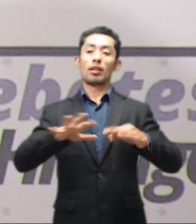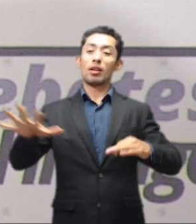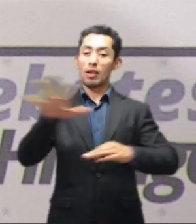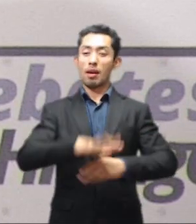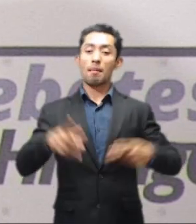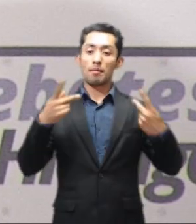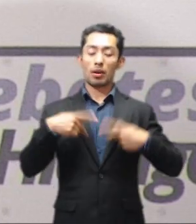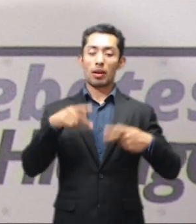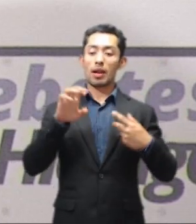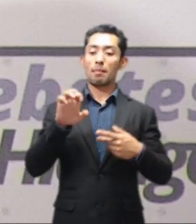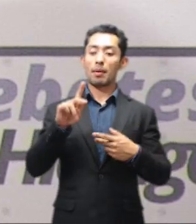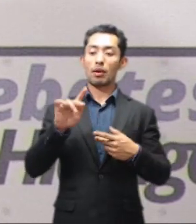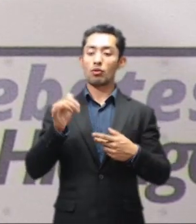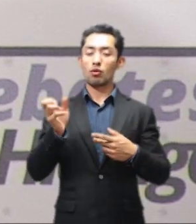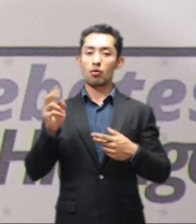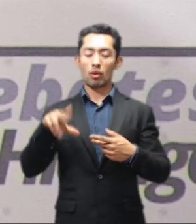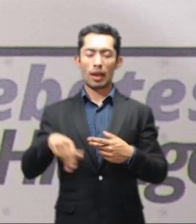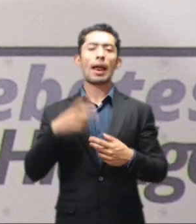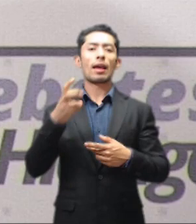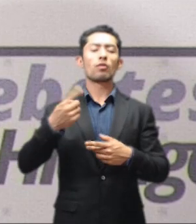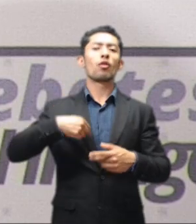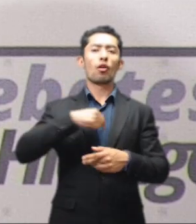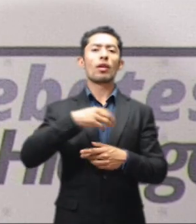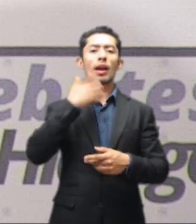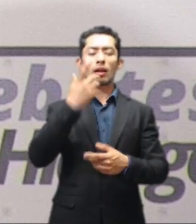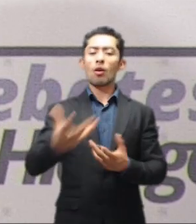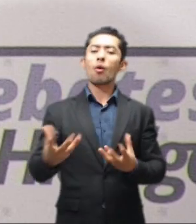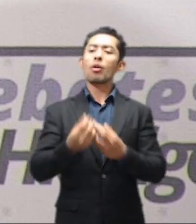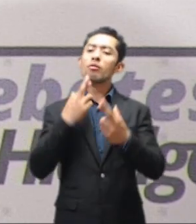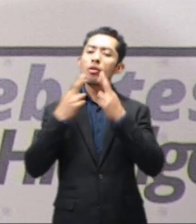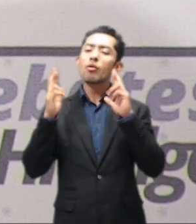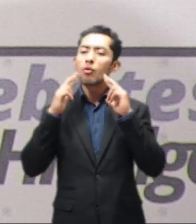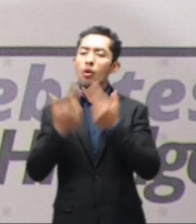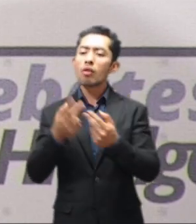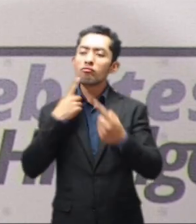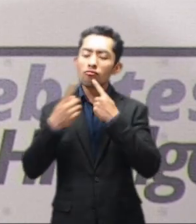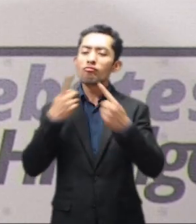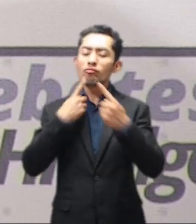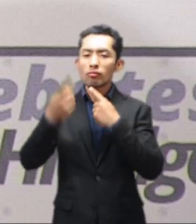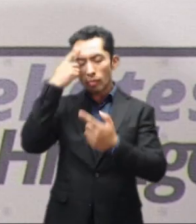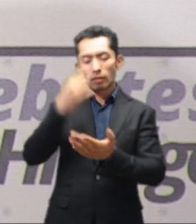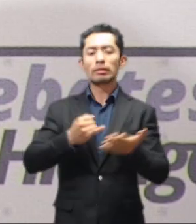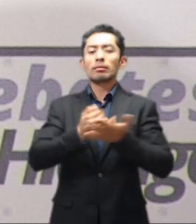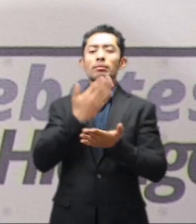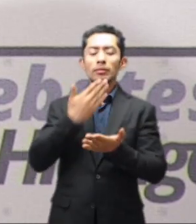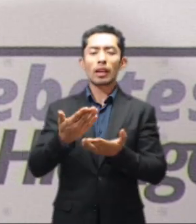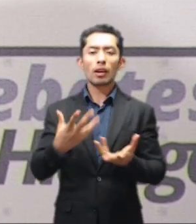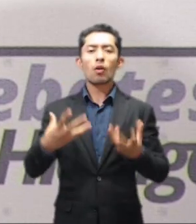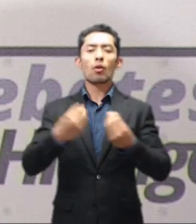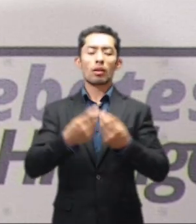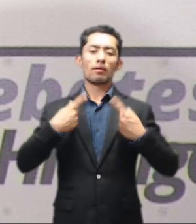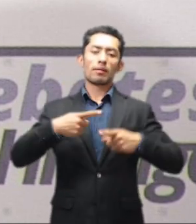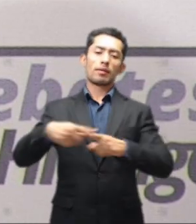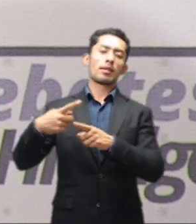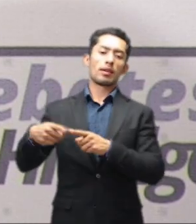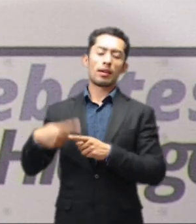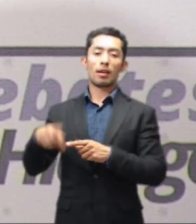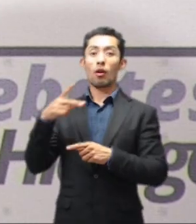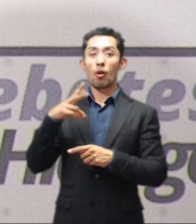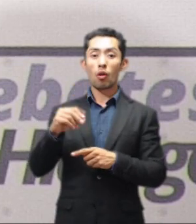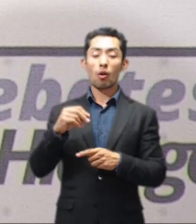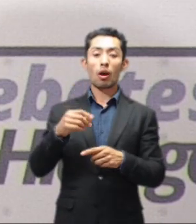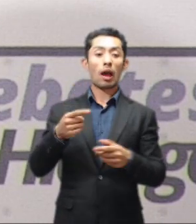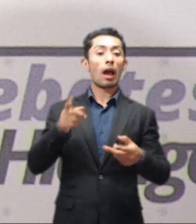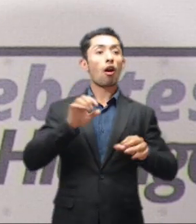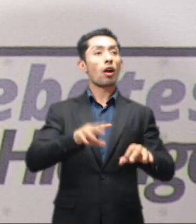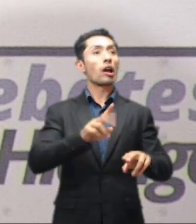de paso yucán y así lo vamos a hacer nos vamos a reunir con ellos para poder tomar decisiones de la mano Sin tener que tomar decisiones detrás